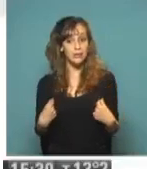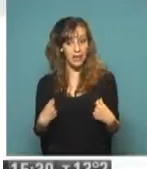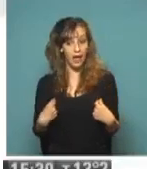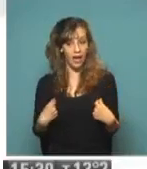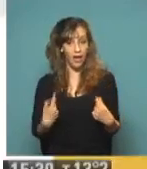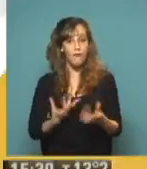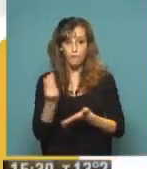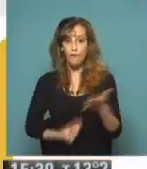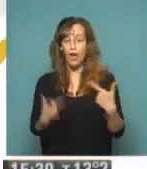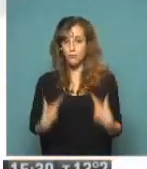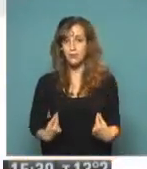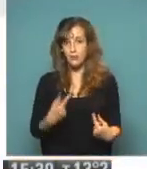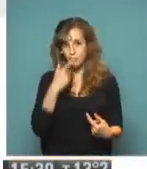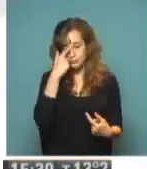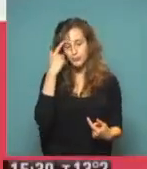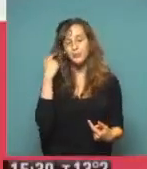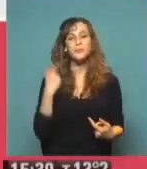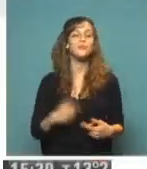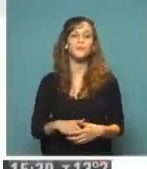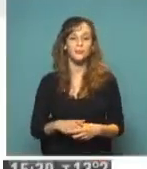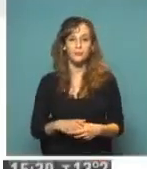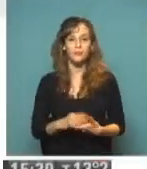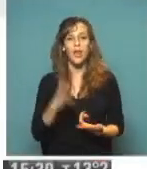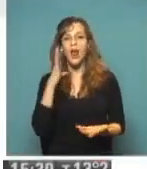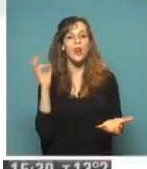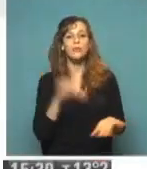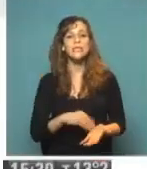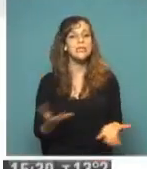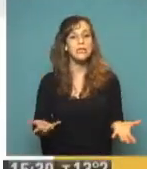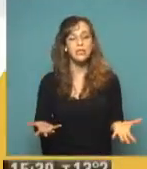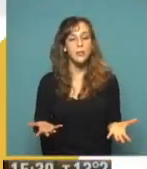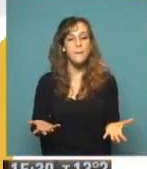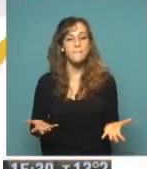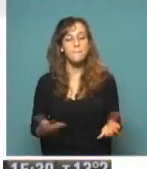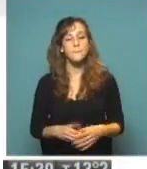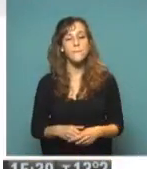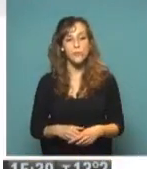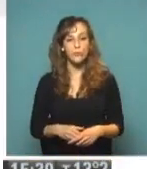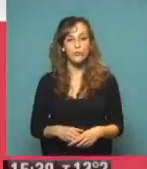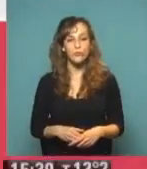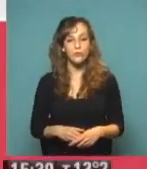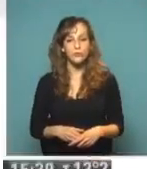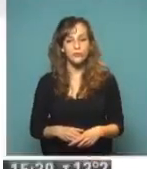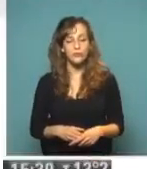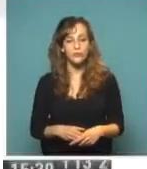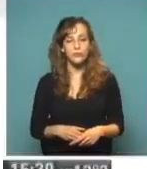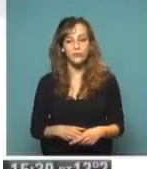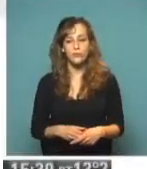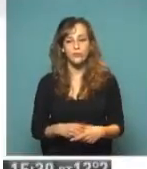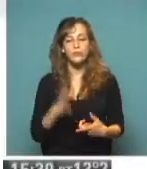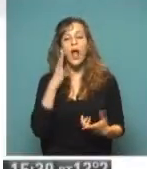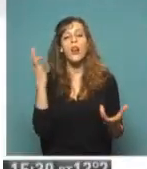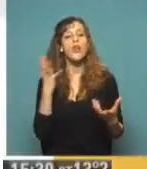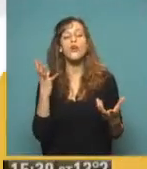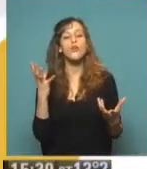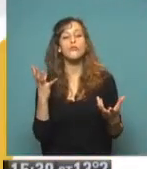bien. Está genial. Yo me lo llevo. Yo y aclaro hacerle que algo distinto... Perdón. Sí. No, que hacerle algo distinto en la mano, no